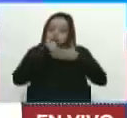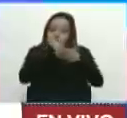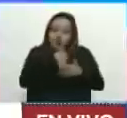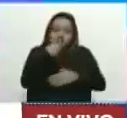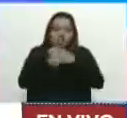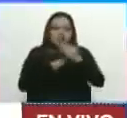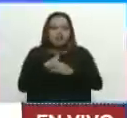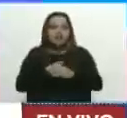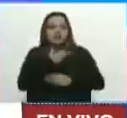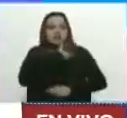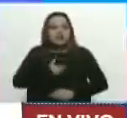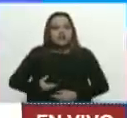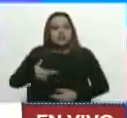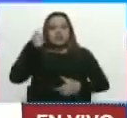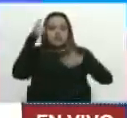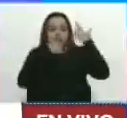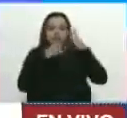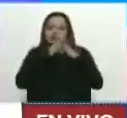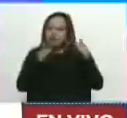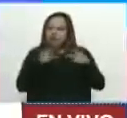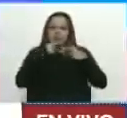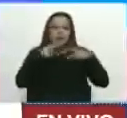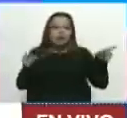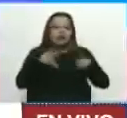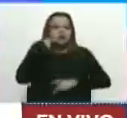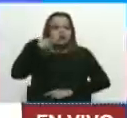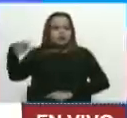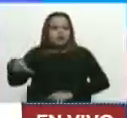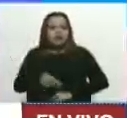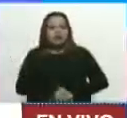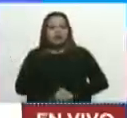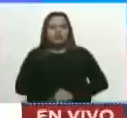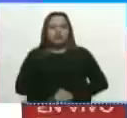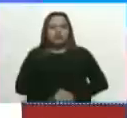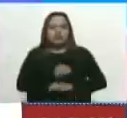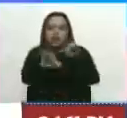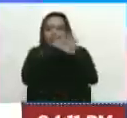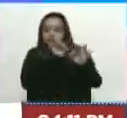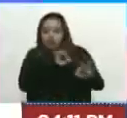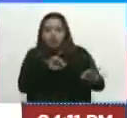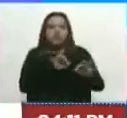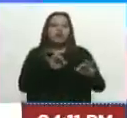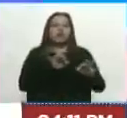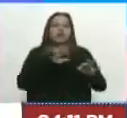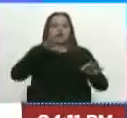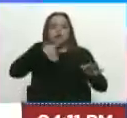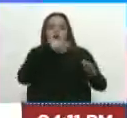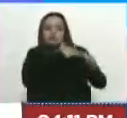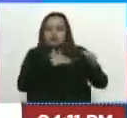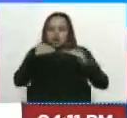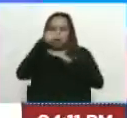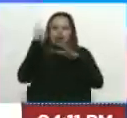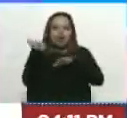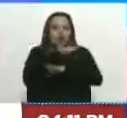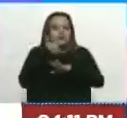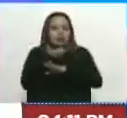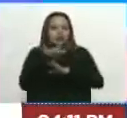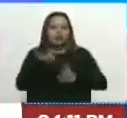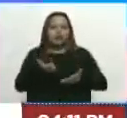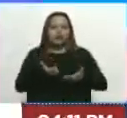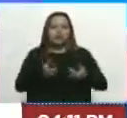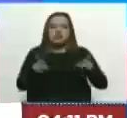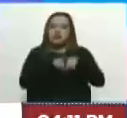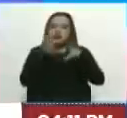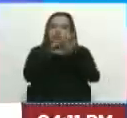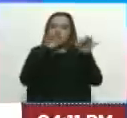¿no? Todas las misiones, un elemento tan relevante para poder saltarse al Estado como